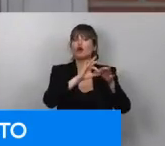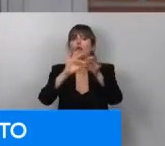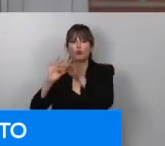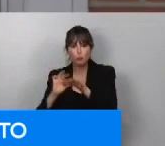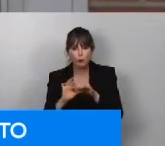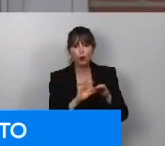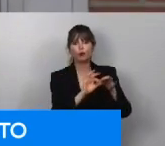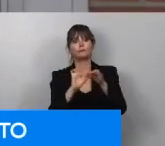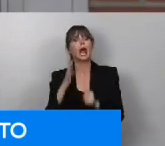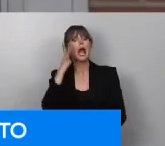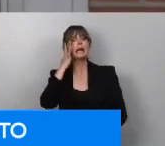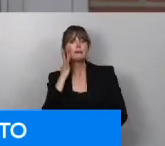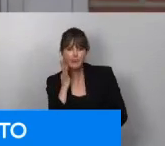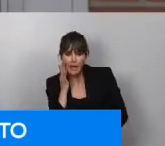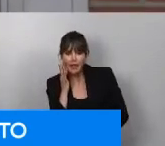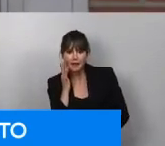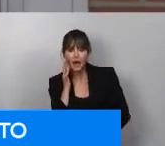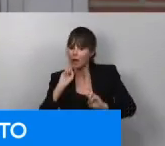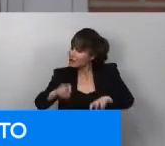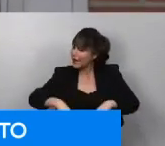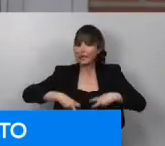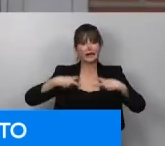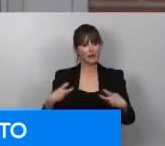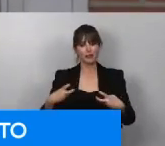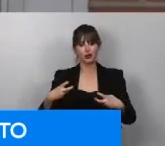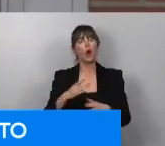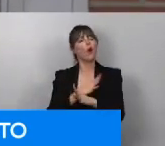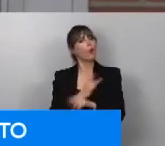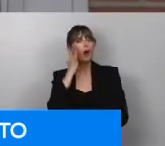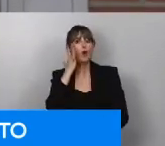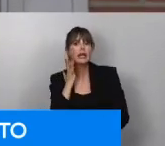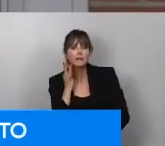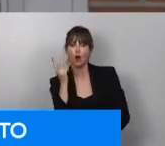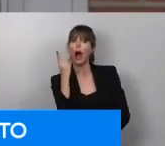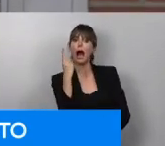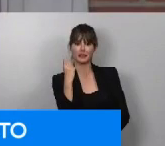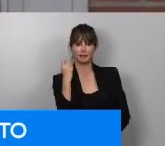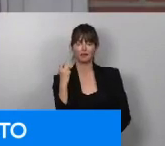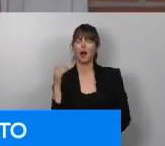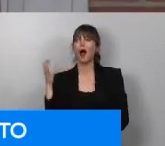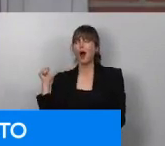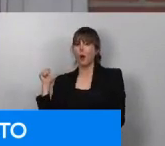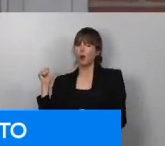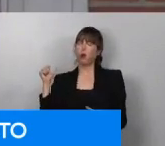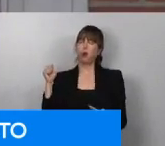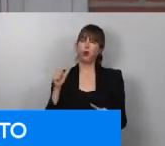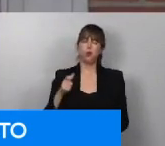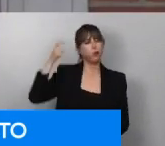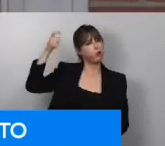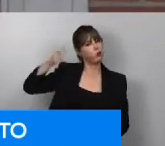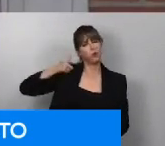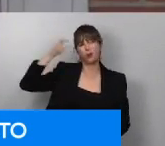abra paso a la limpieza a la regeneración al juego limpio llevamos demasiado tiempo dejando que el fango